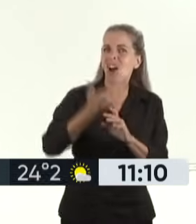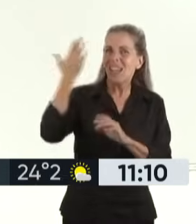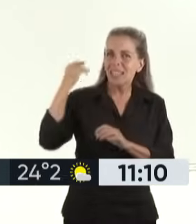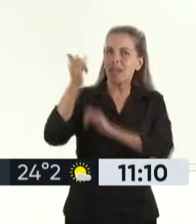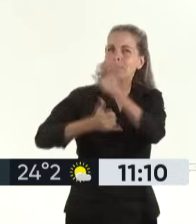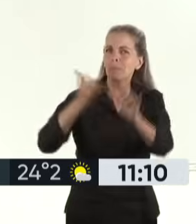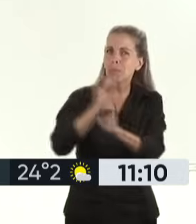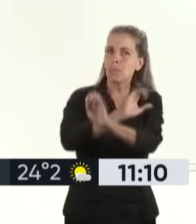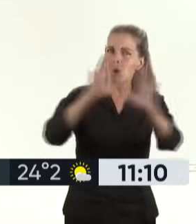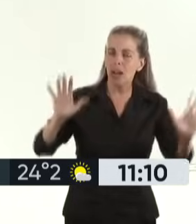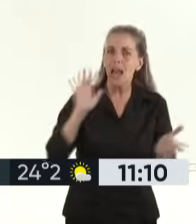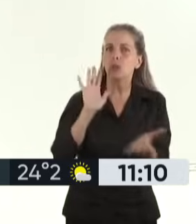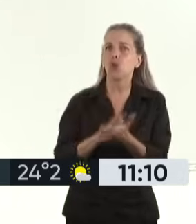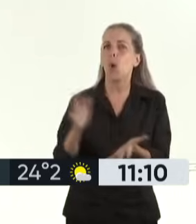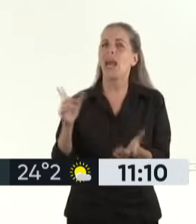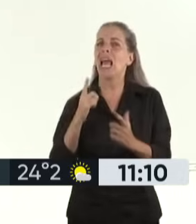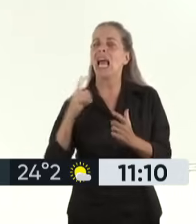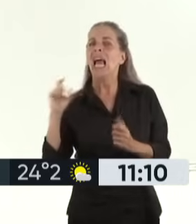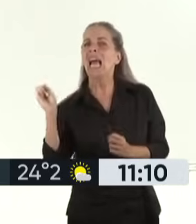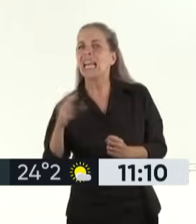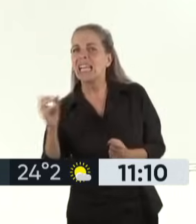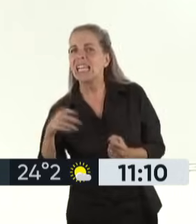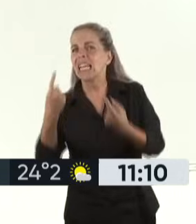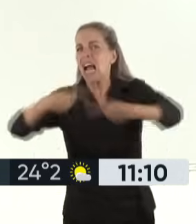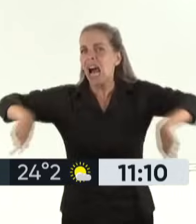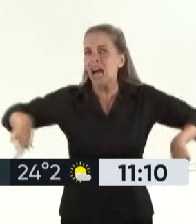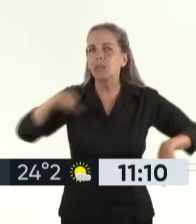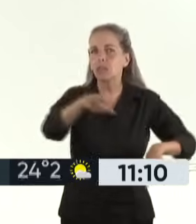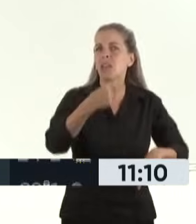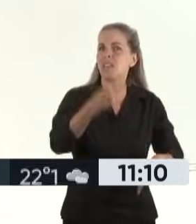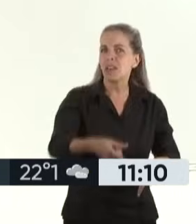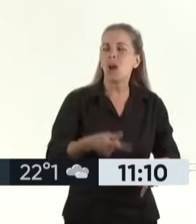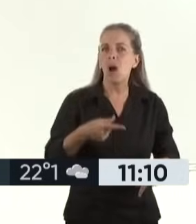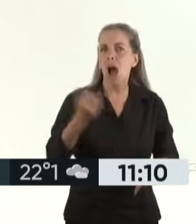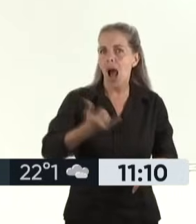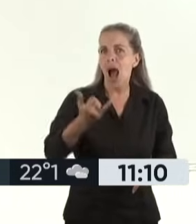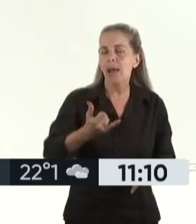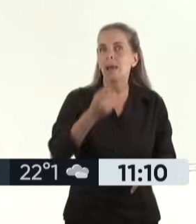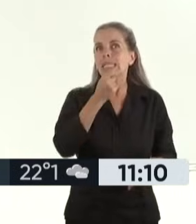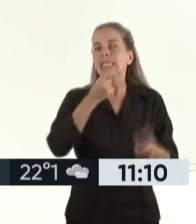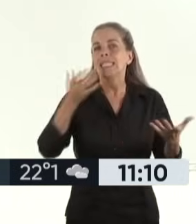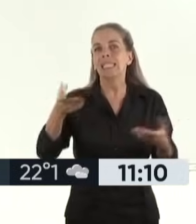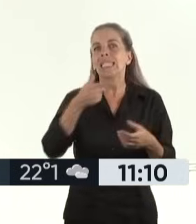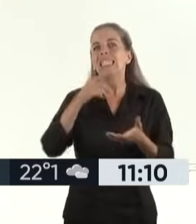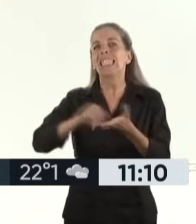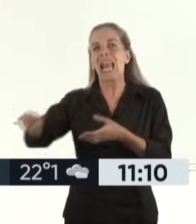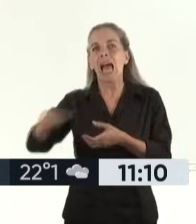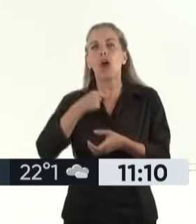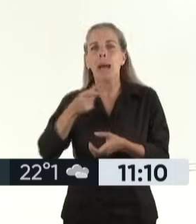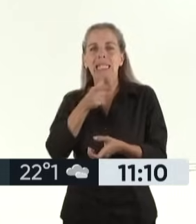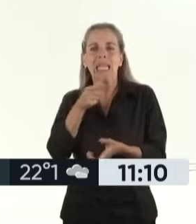han sido claros sobre las críticas y usted recién también hizo referencia sobre la intención de rechazar el mega DNU. Le quiero